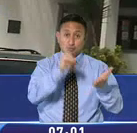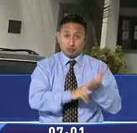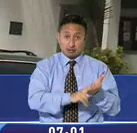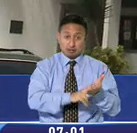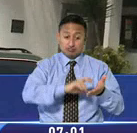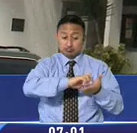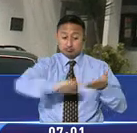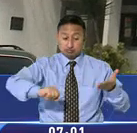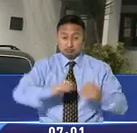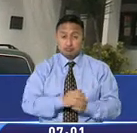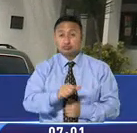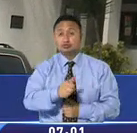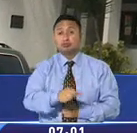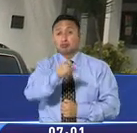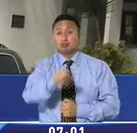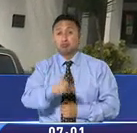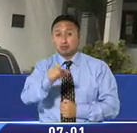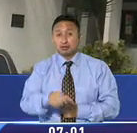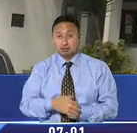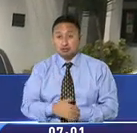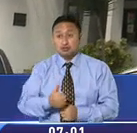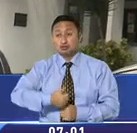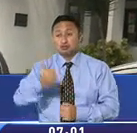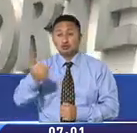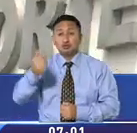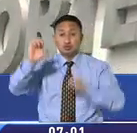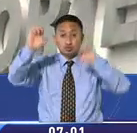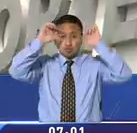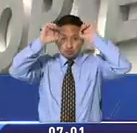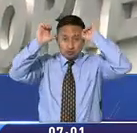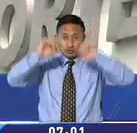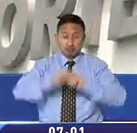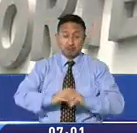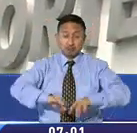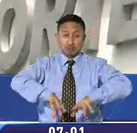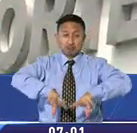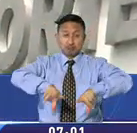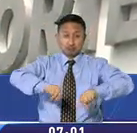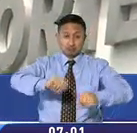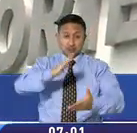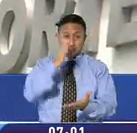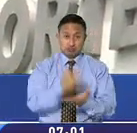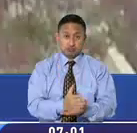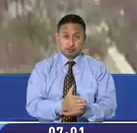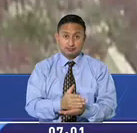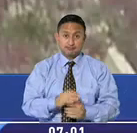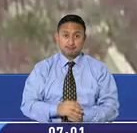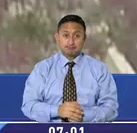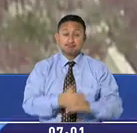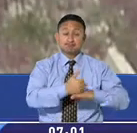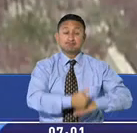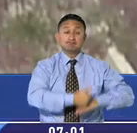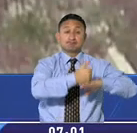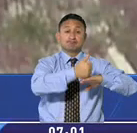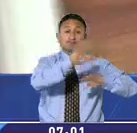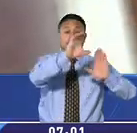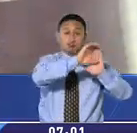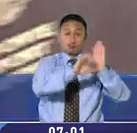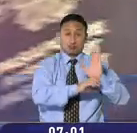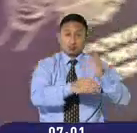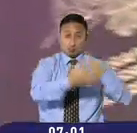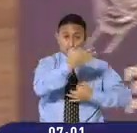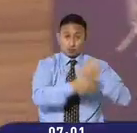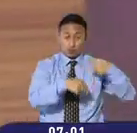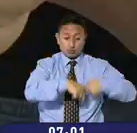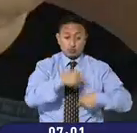otros ciudadanos en base a la estrategia de lucha contra la corrupción. La Corte enfatizó que el